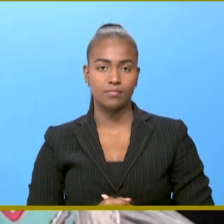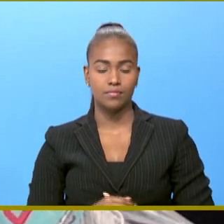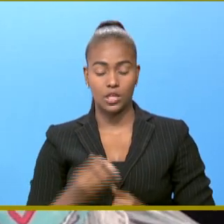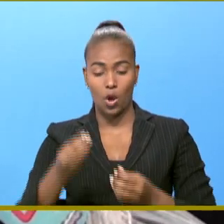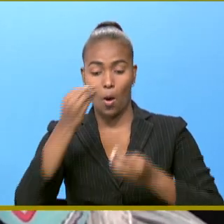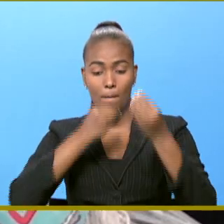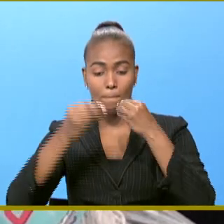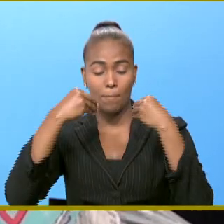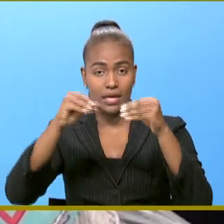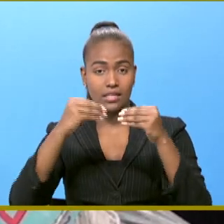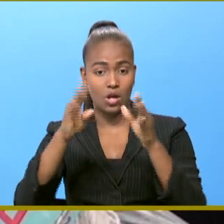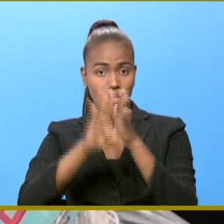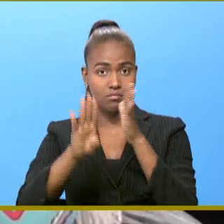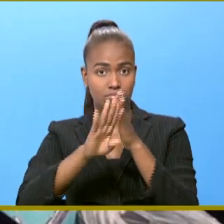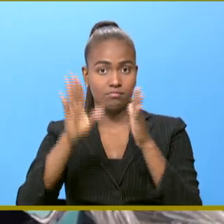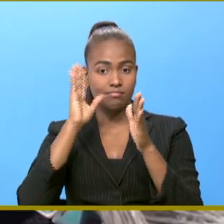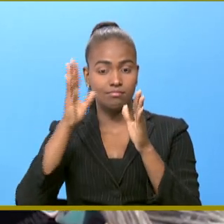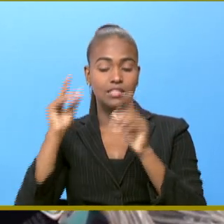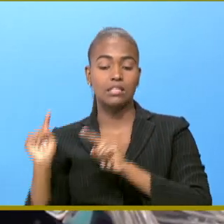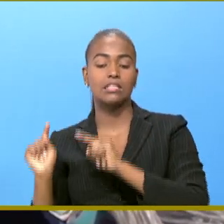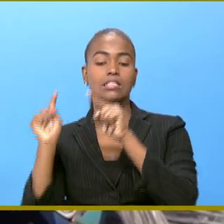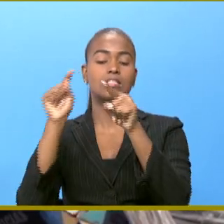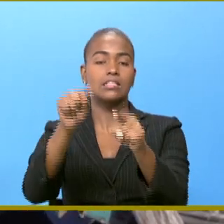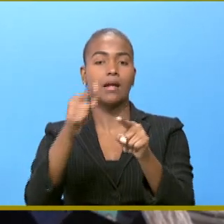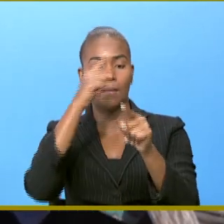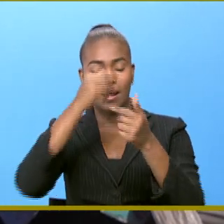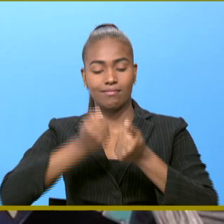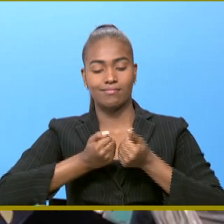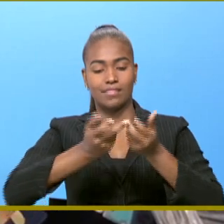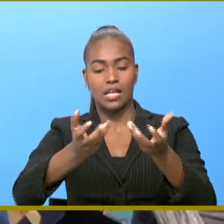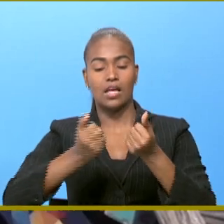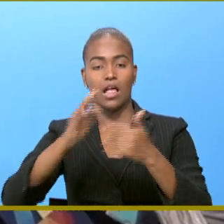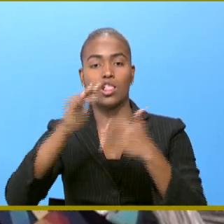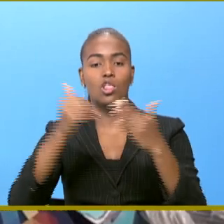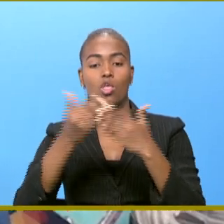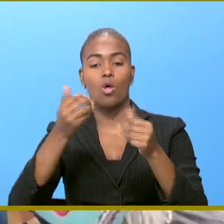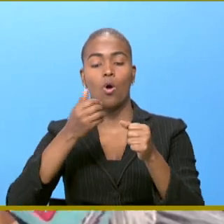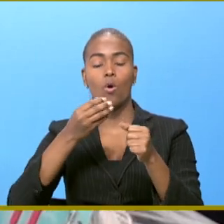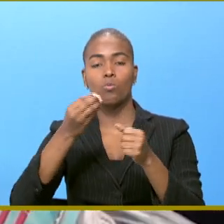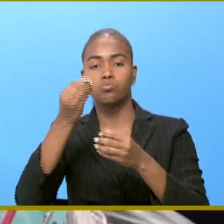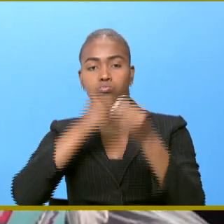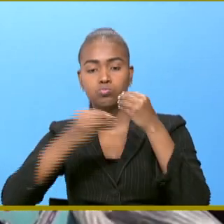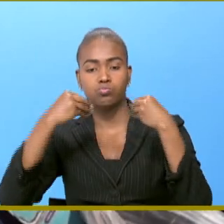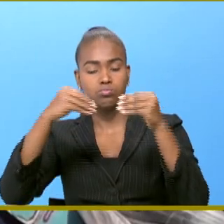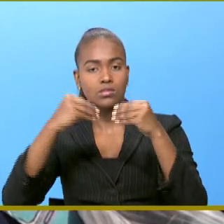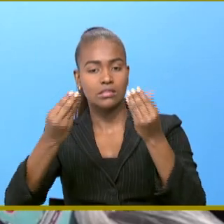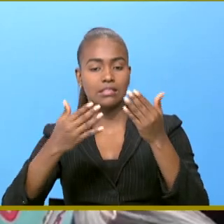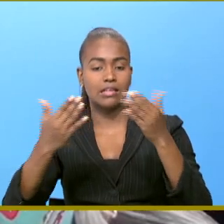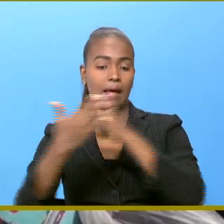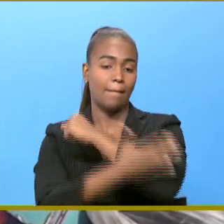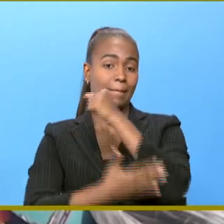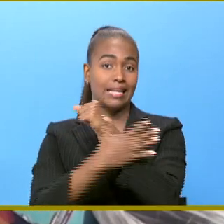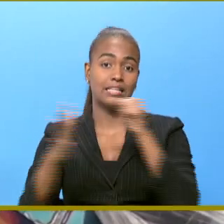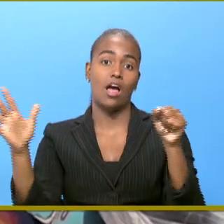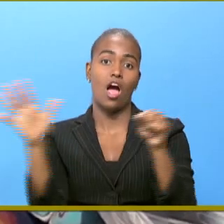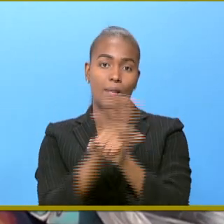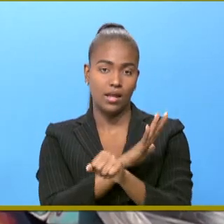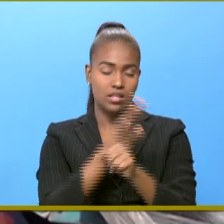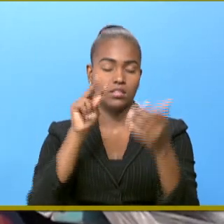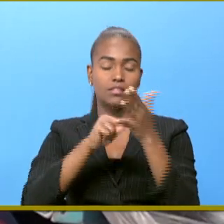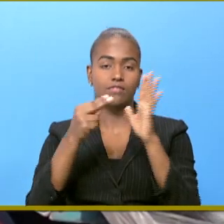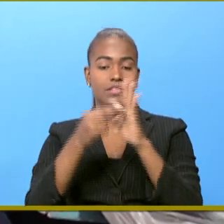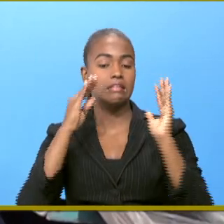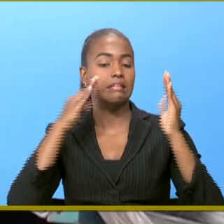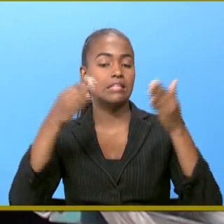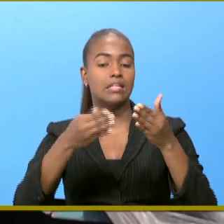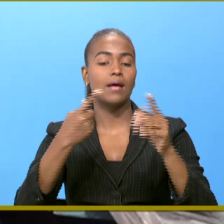comedores económicos procedieron a reabastecer a todos los comedores económicos de todo el país. De manera especial